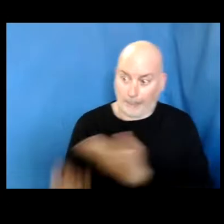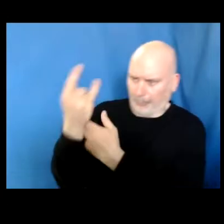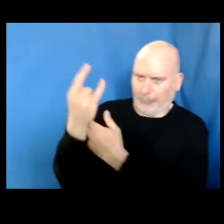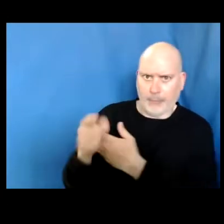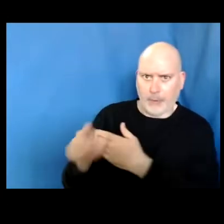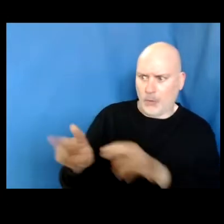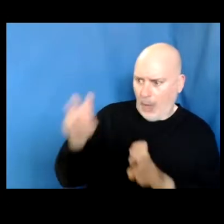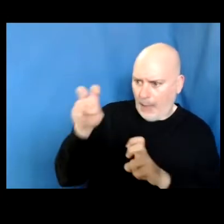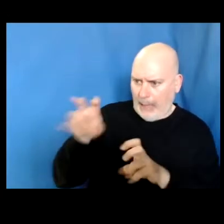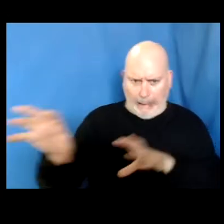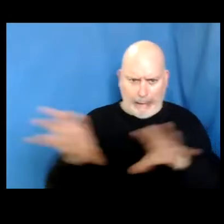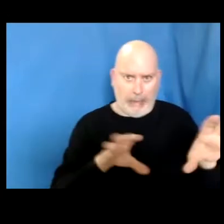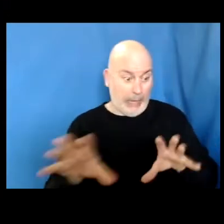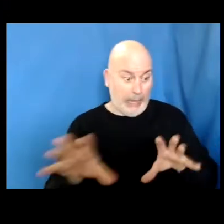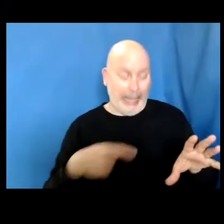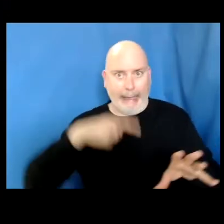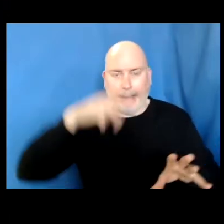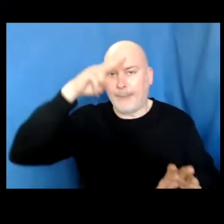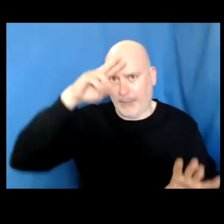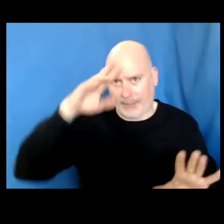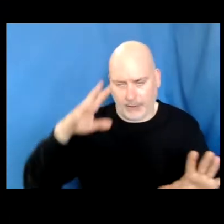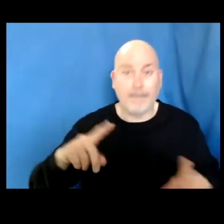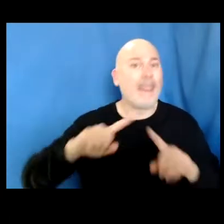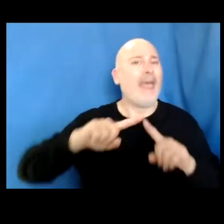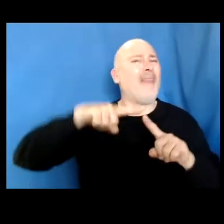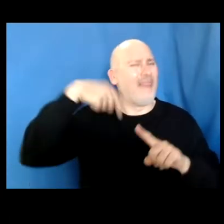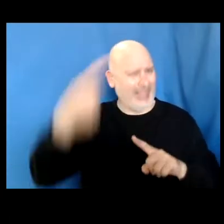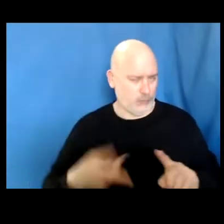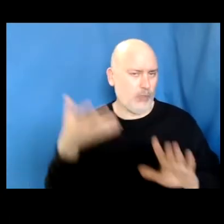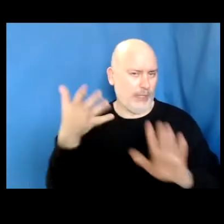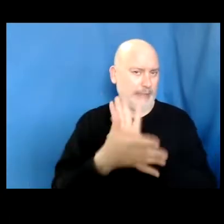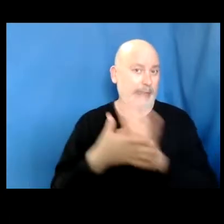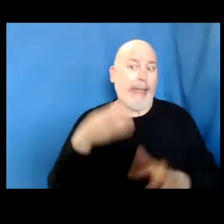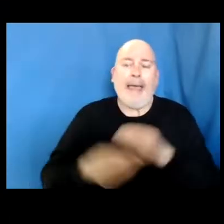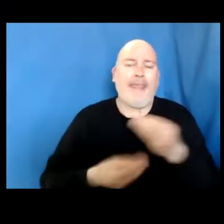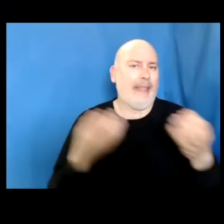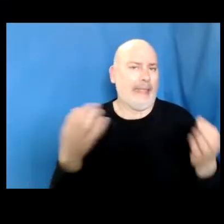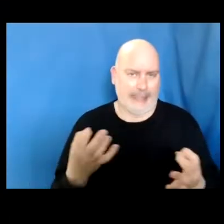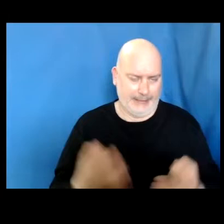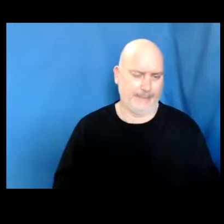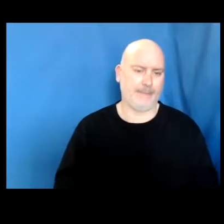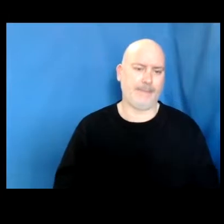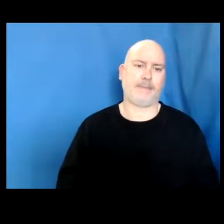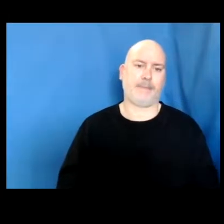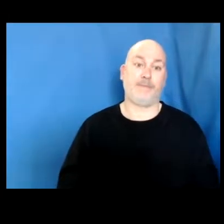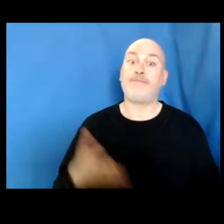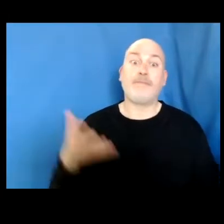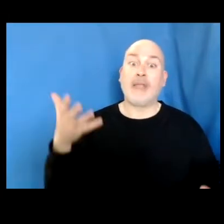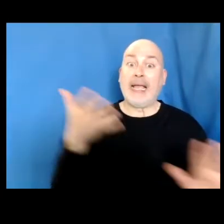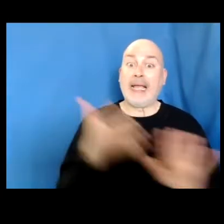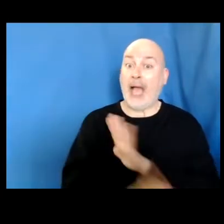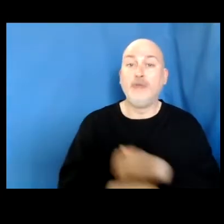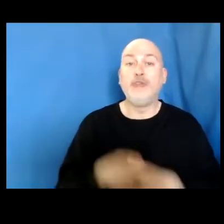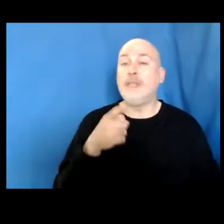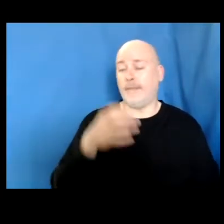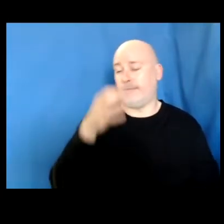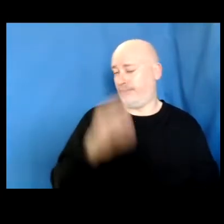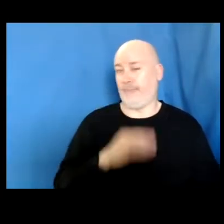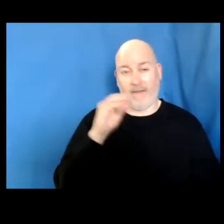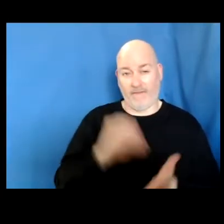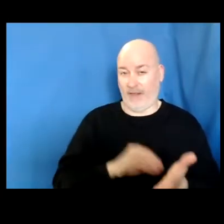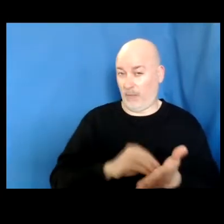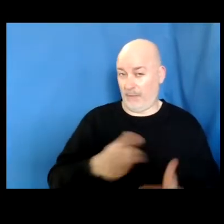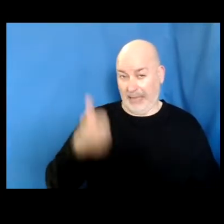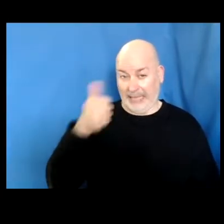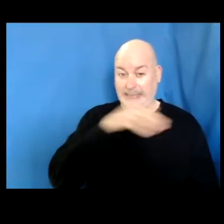había? Luego veremos qué es lo que tenemos que hacer. Las causas, pues la más frecuente en los niños van a ser